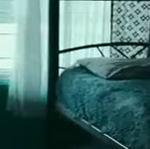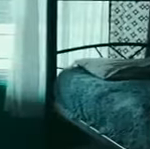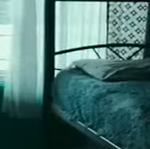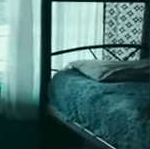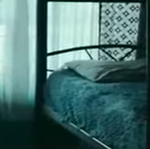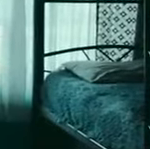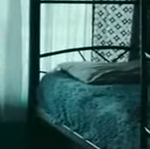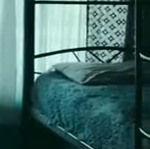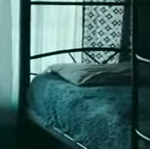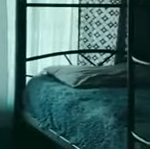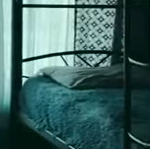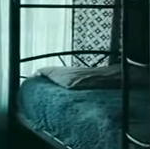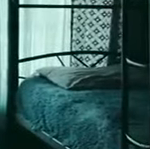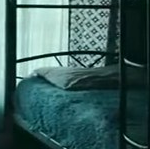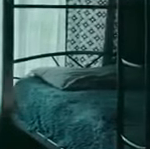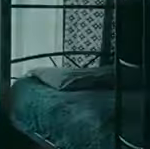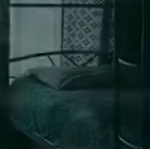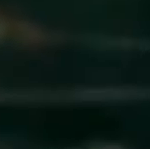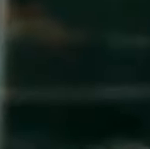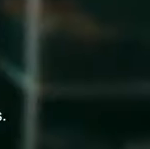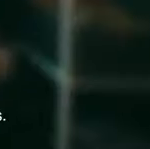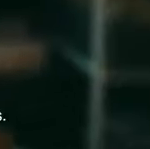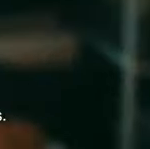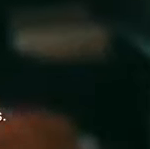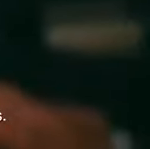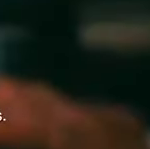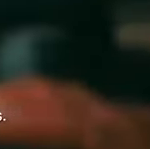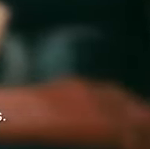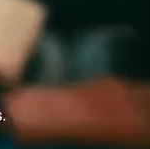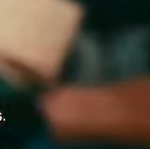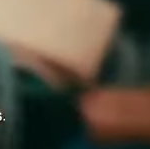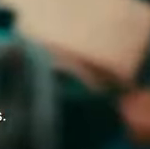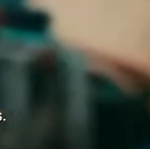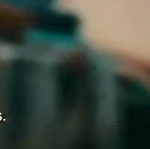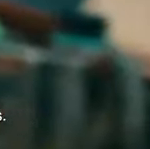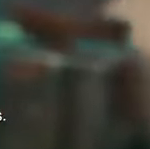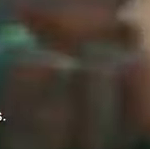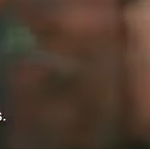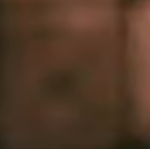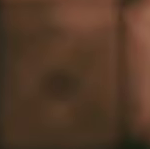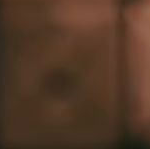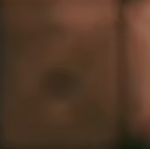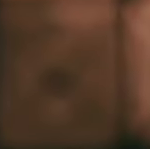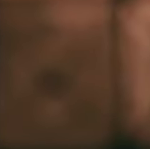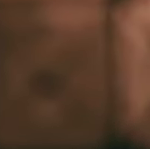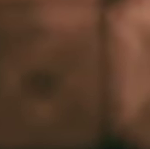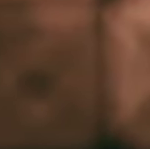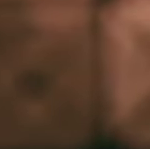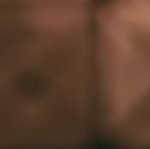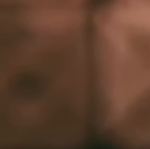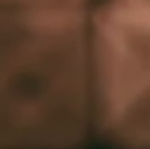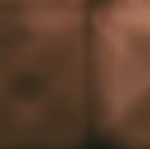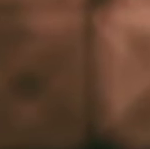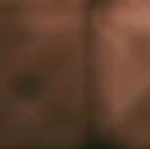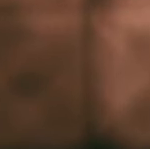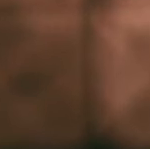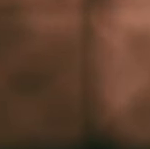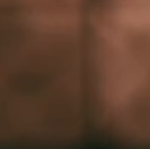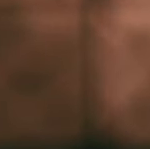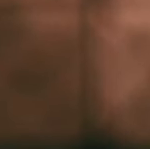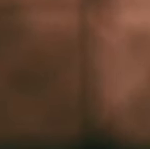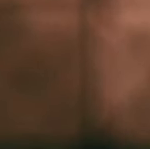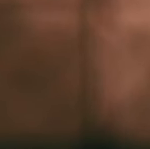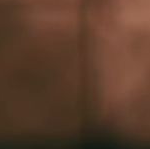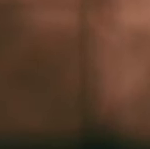inyectar complejo B. Tengo yo que dormirme en un colchón por si en la noche me pueden dar convulsiones. Yo ya soy una persona podrida y ya no